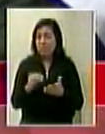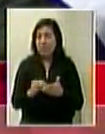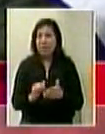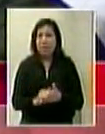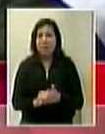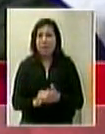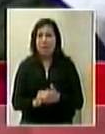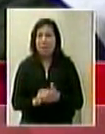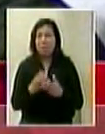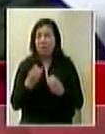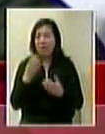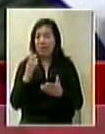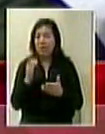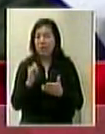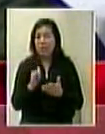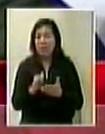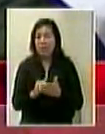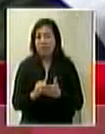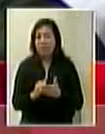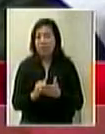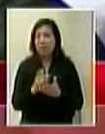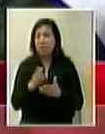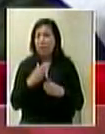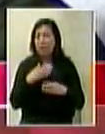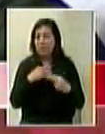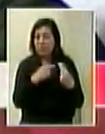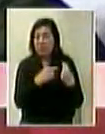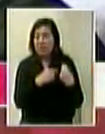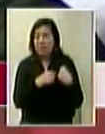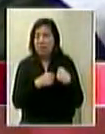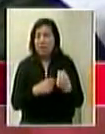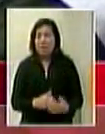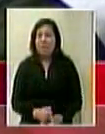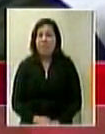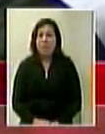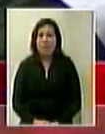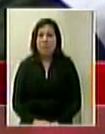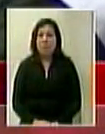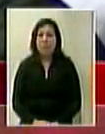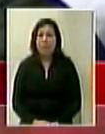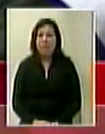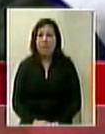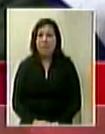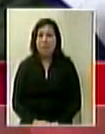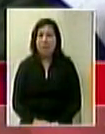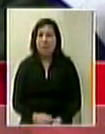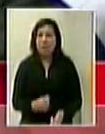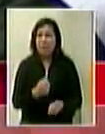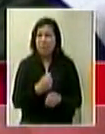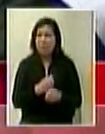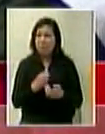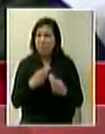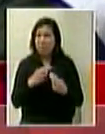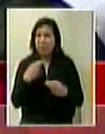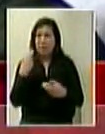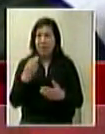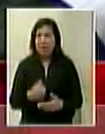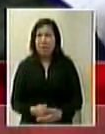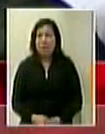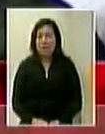estimados colegas, porque creo en su responsabilidad política, que hagamos nuestra esa responsabilidad